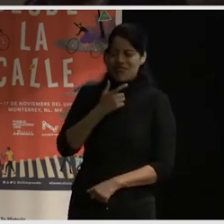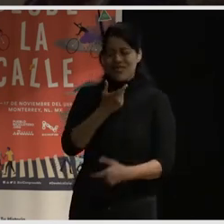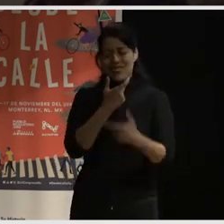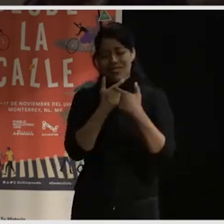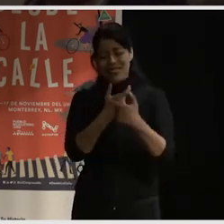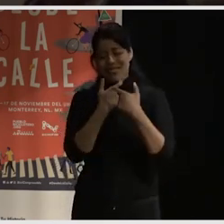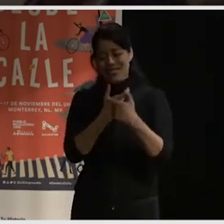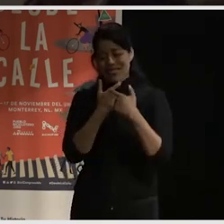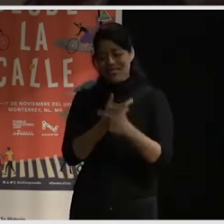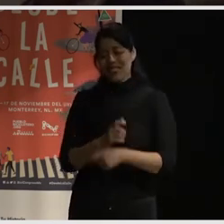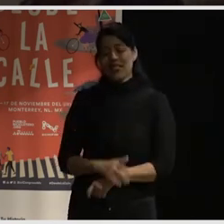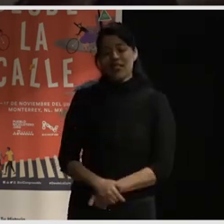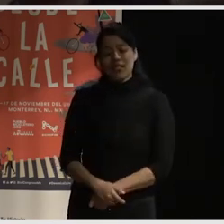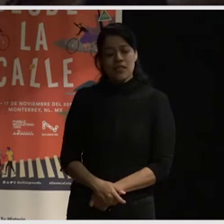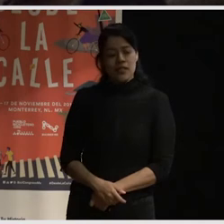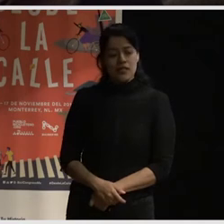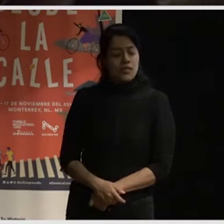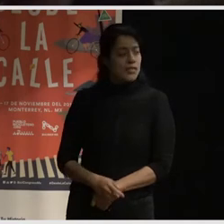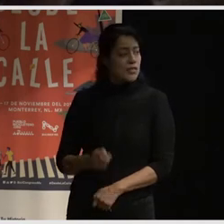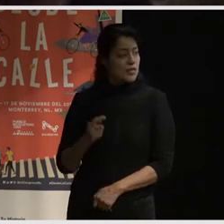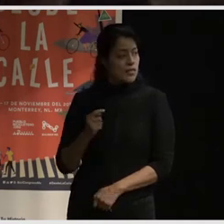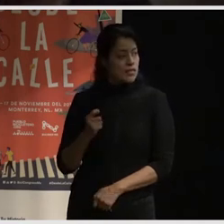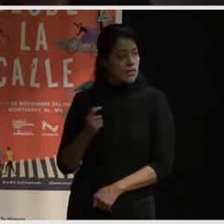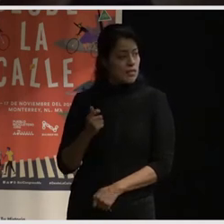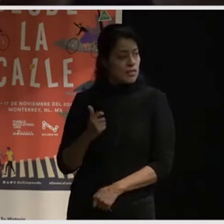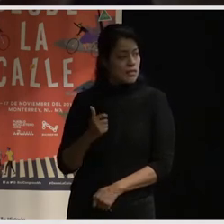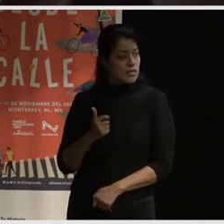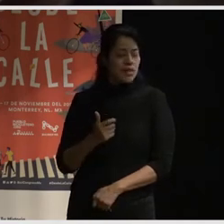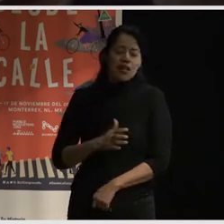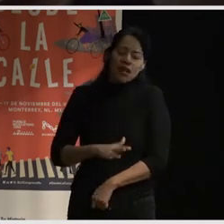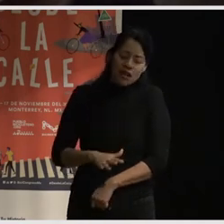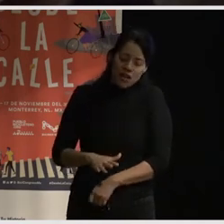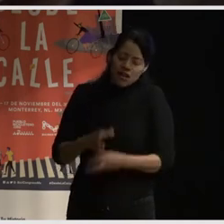la verdad y un poco de ternura